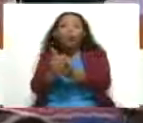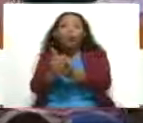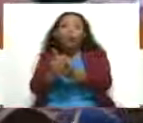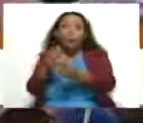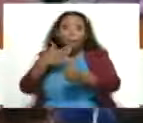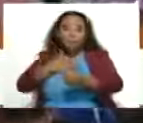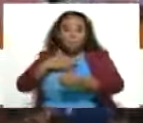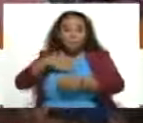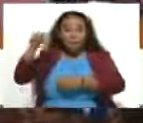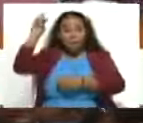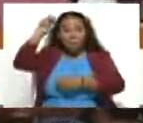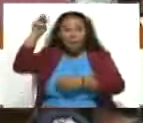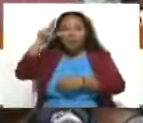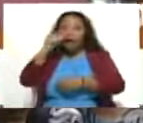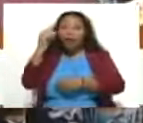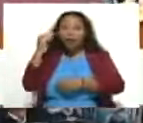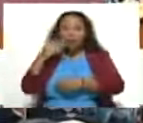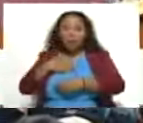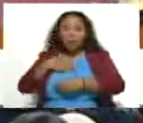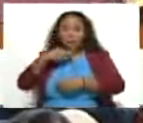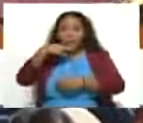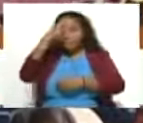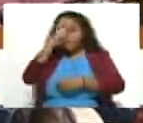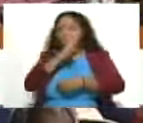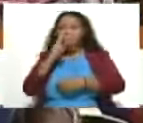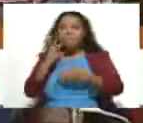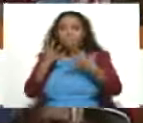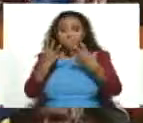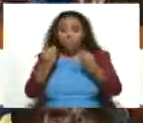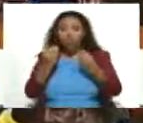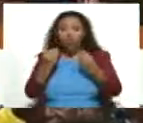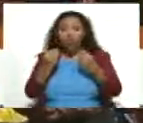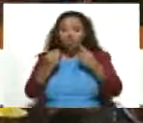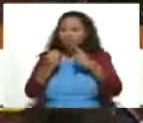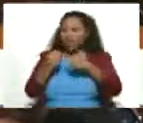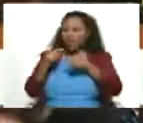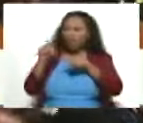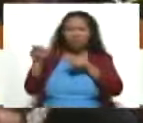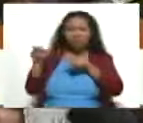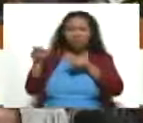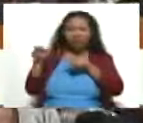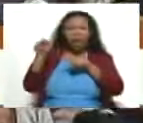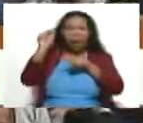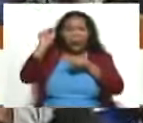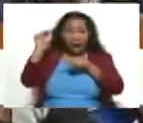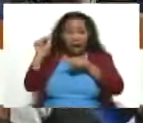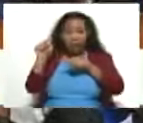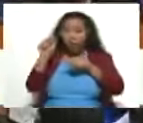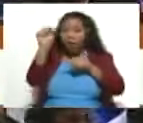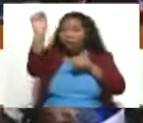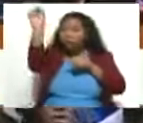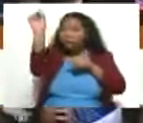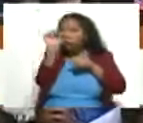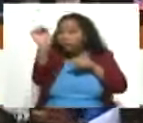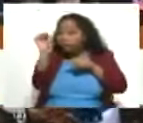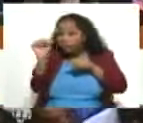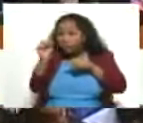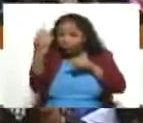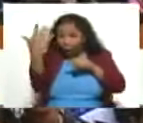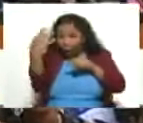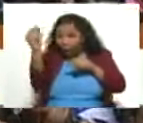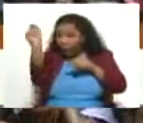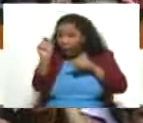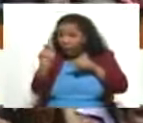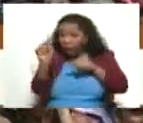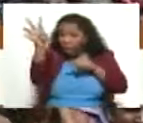fue un maestro, para mí y para muchos, decían, eso no tiene rayita. El